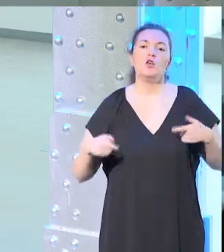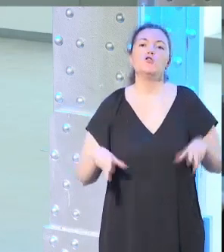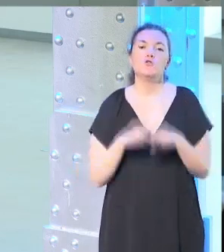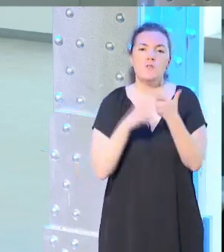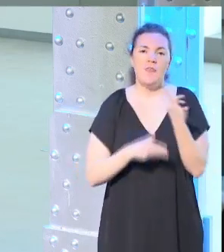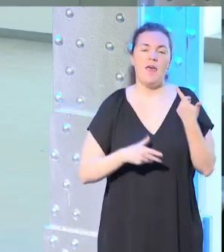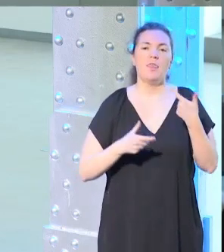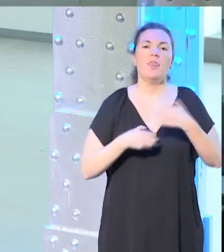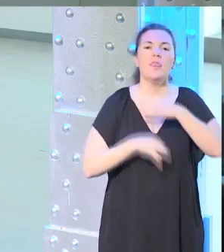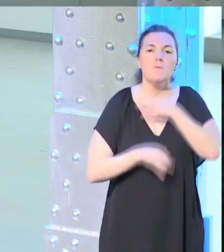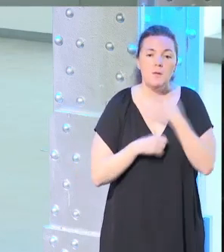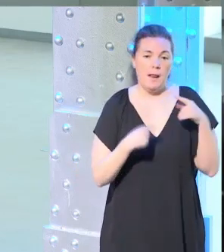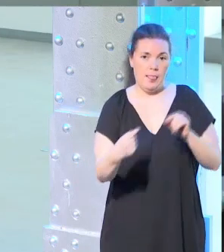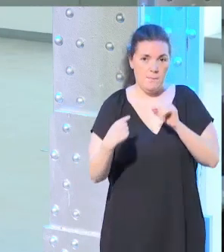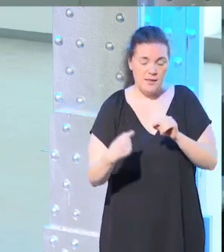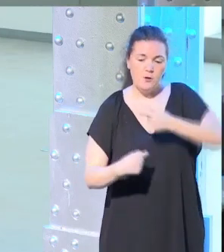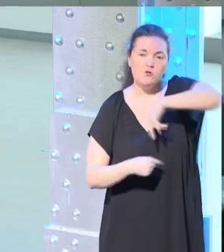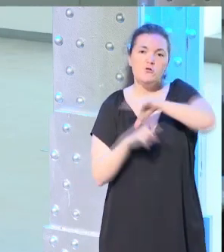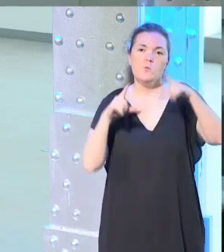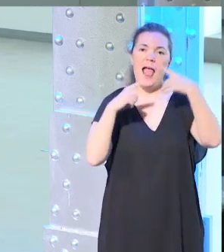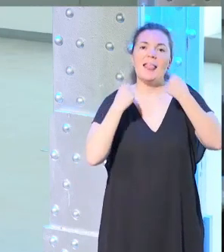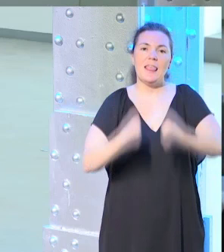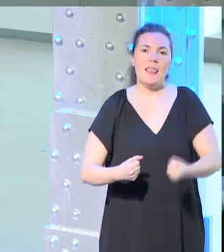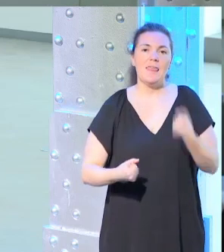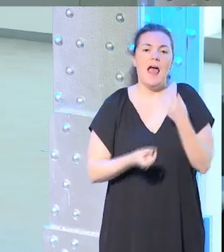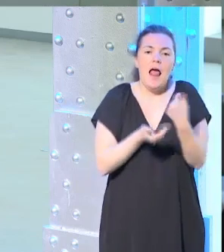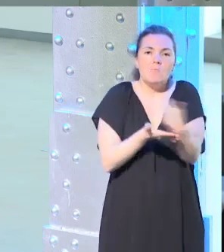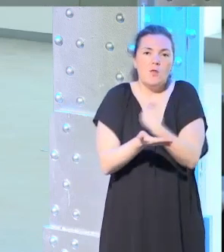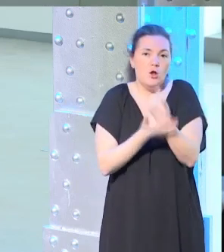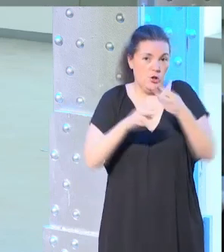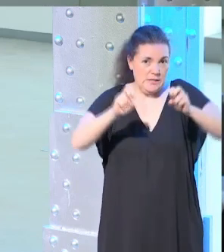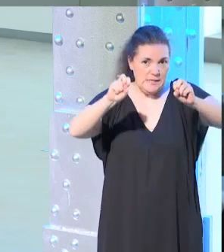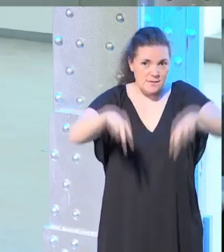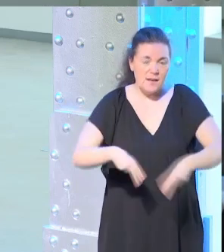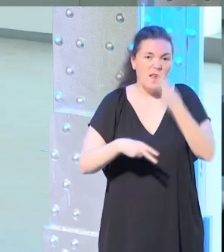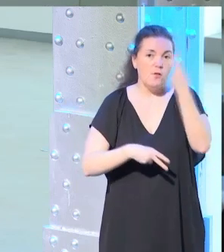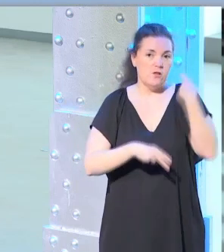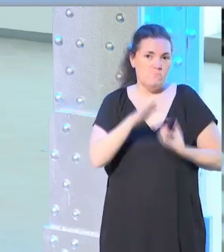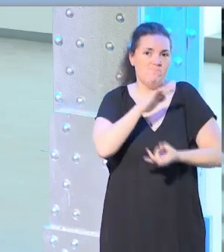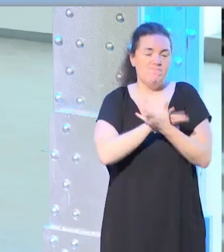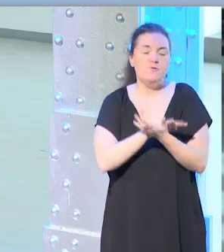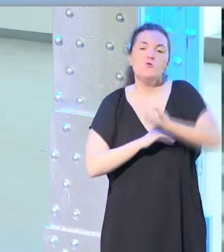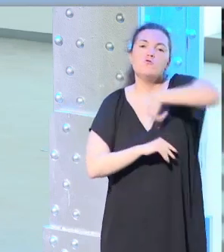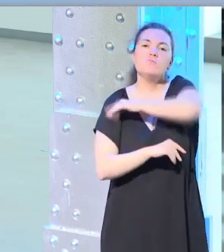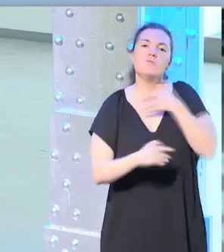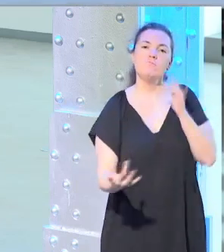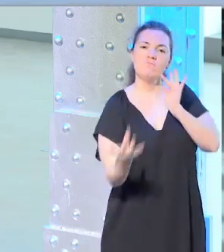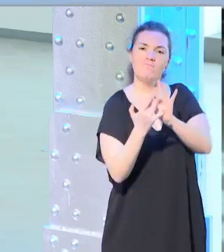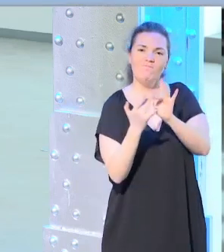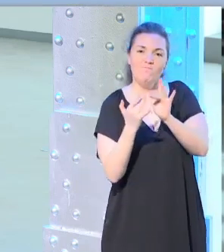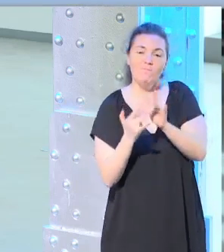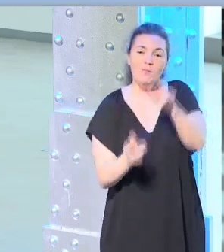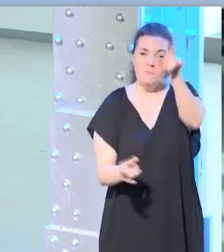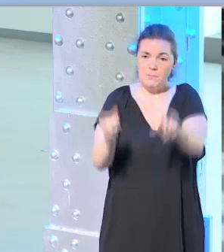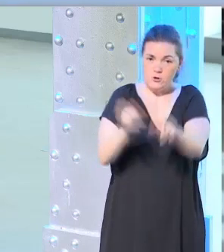una entidad sin ánimo de lucro, creada hace 2 años. Nosotros queremos poner en contacto a distintos